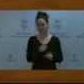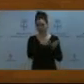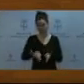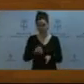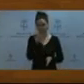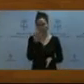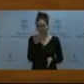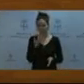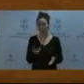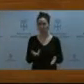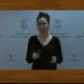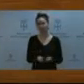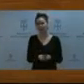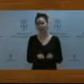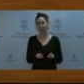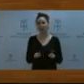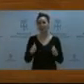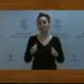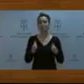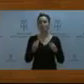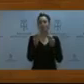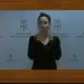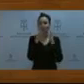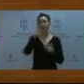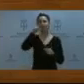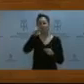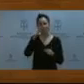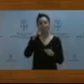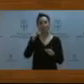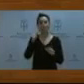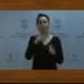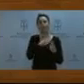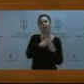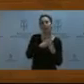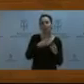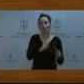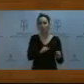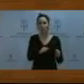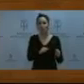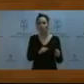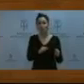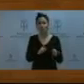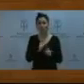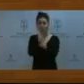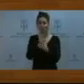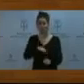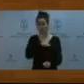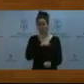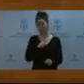redes y estos hashtags, almohadilla, una moción contra España, ustedes podían inventarse un nuevo hashtag que